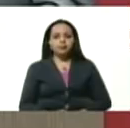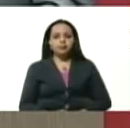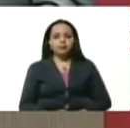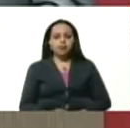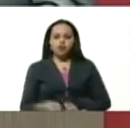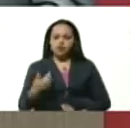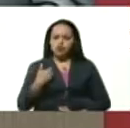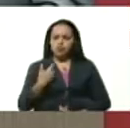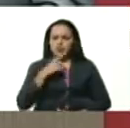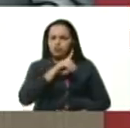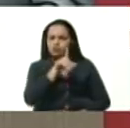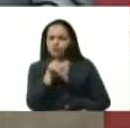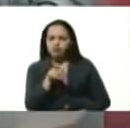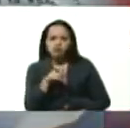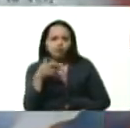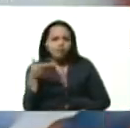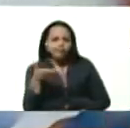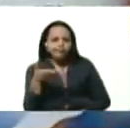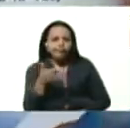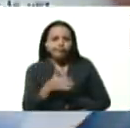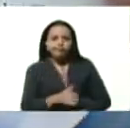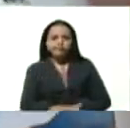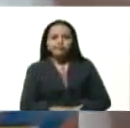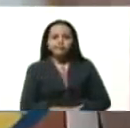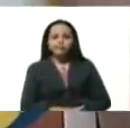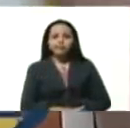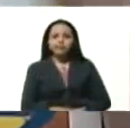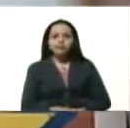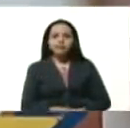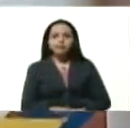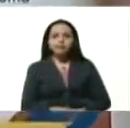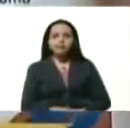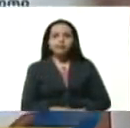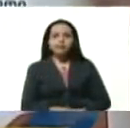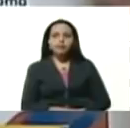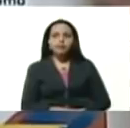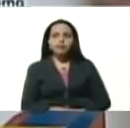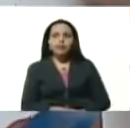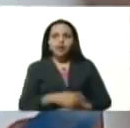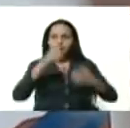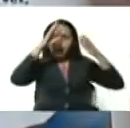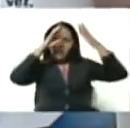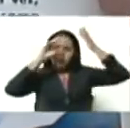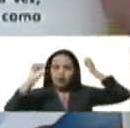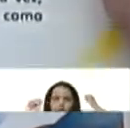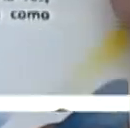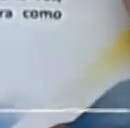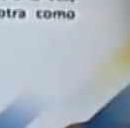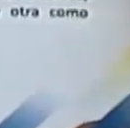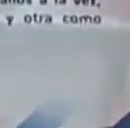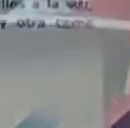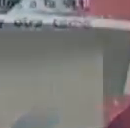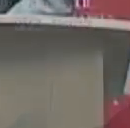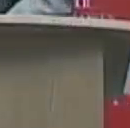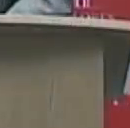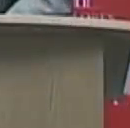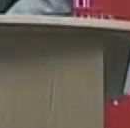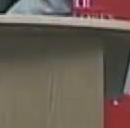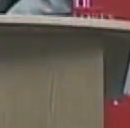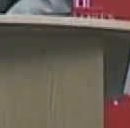le pregunto a el embajador de España y le pregunto al gobierno de